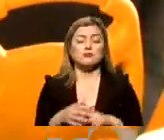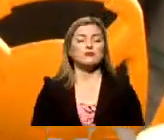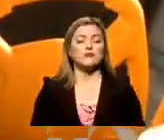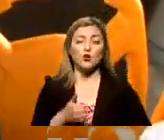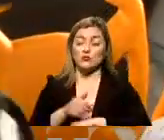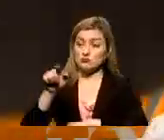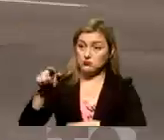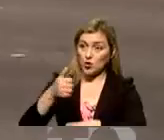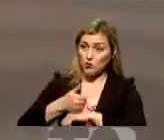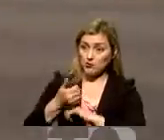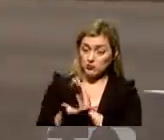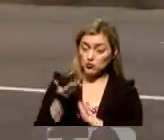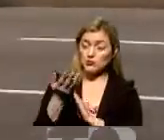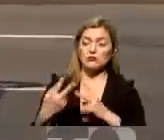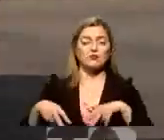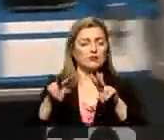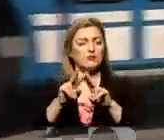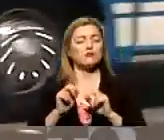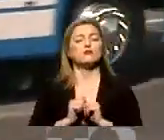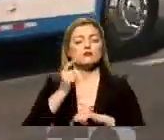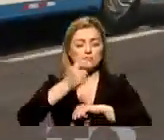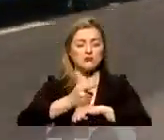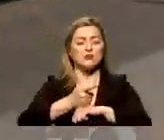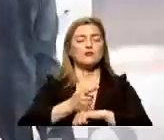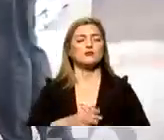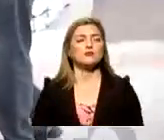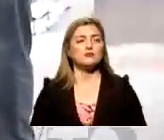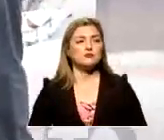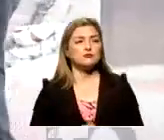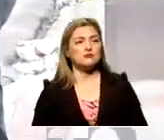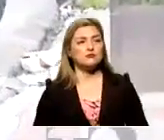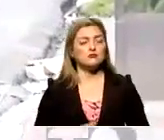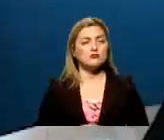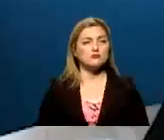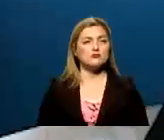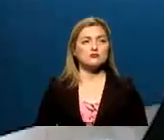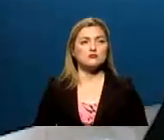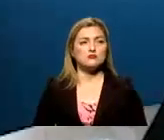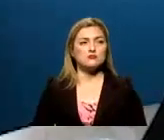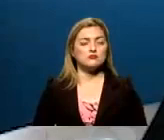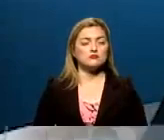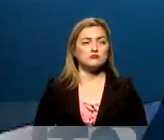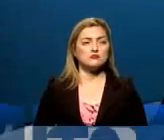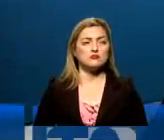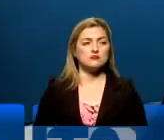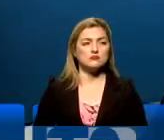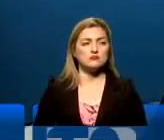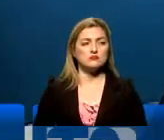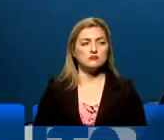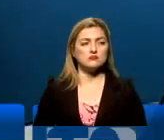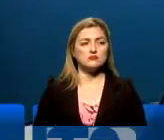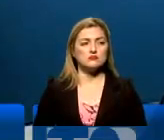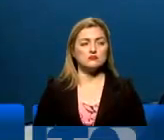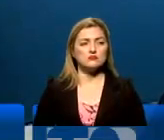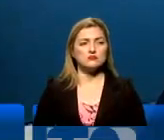autoridades cumplan con el alza del pasaje establecida en la ordenanza del Sistema Integrado de Transporte. Estamos trabajando justamente para